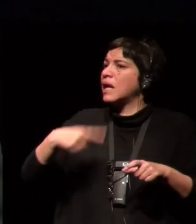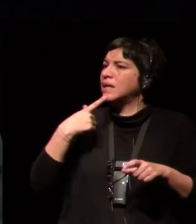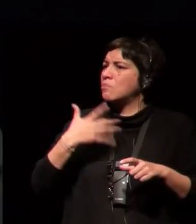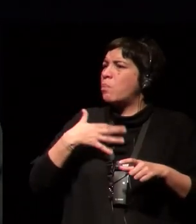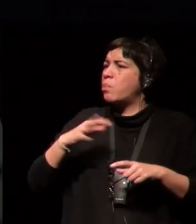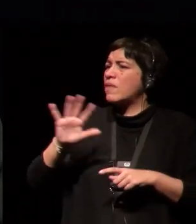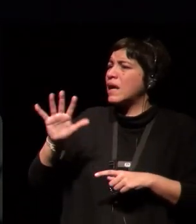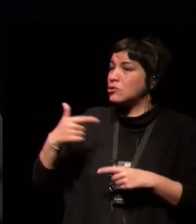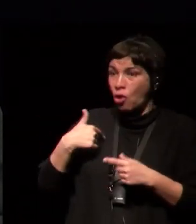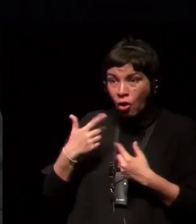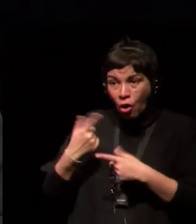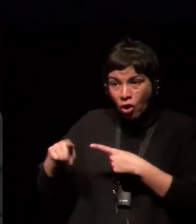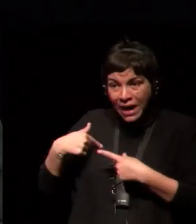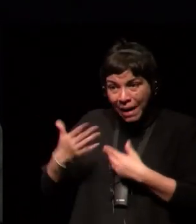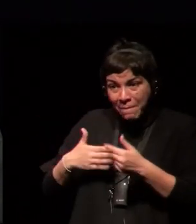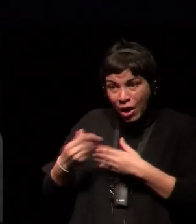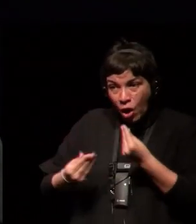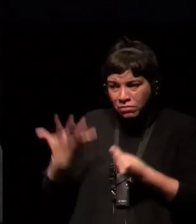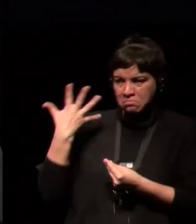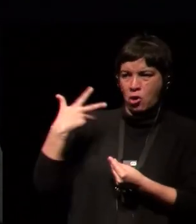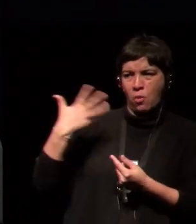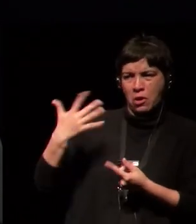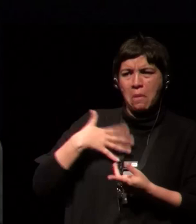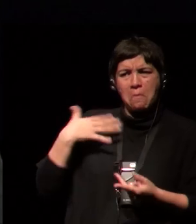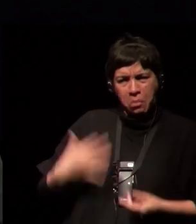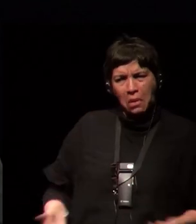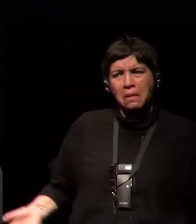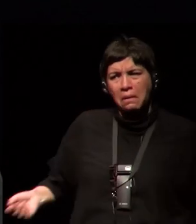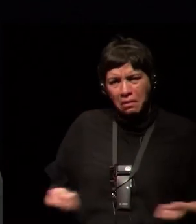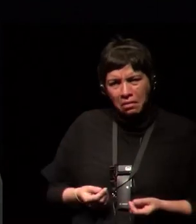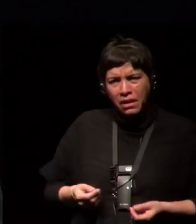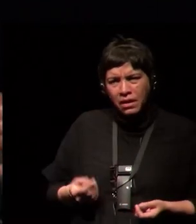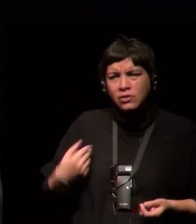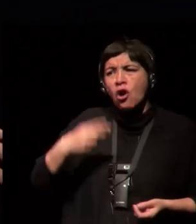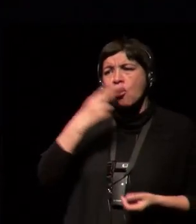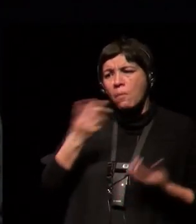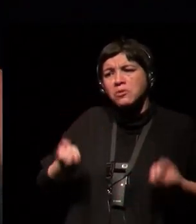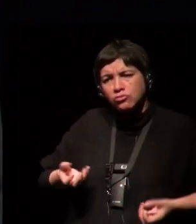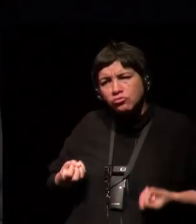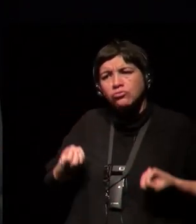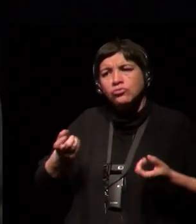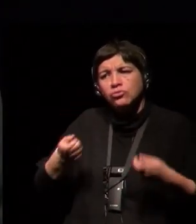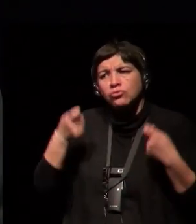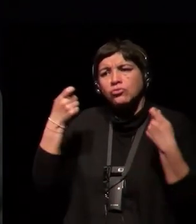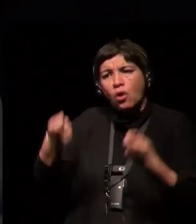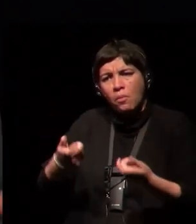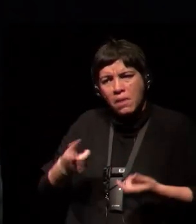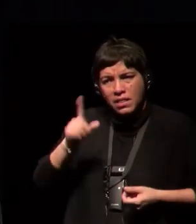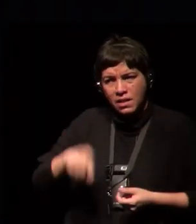además mi compromiso es que es transferiroslo. Y es fundamental que nosotros seamos